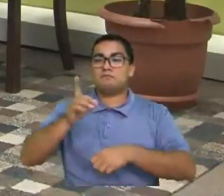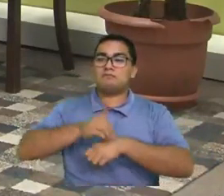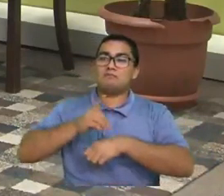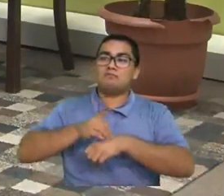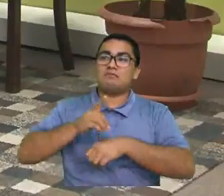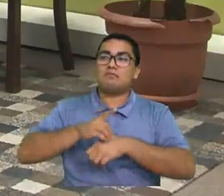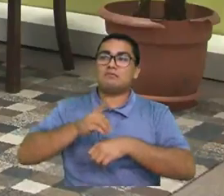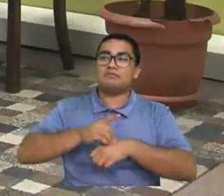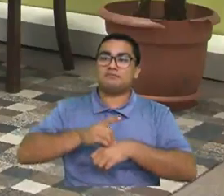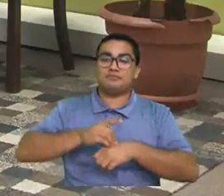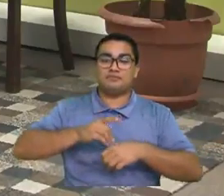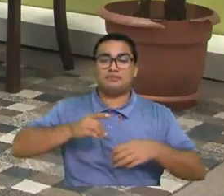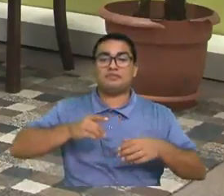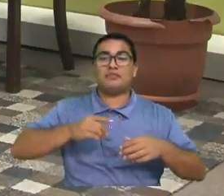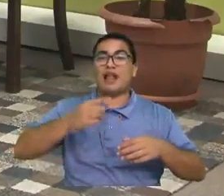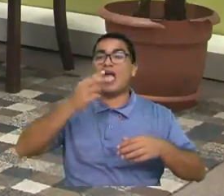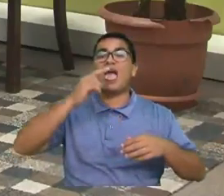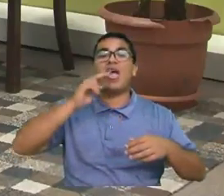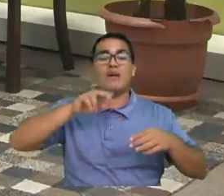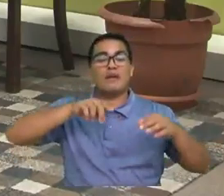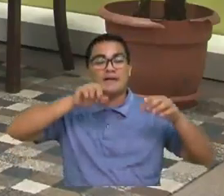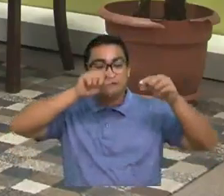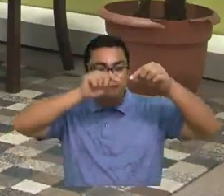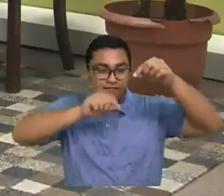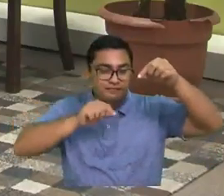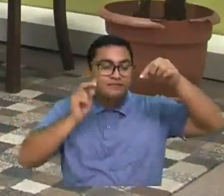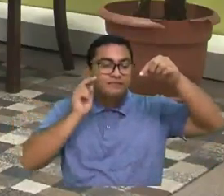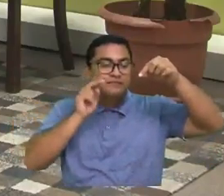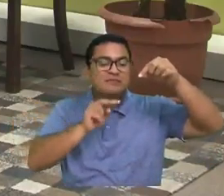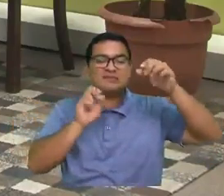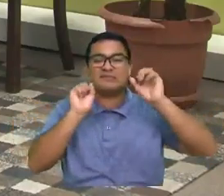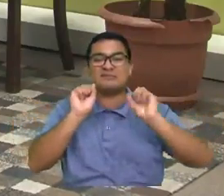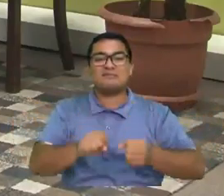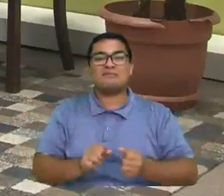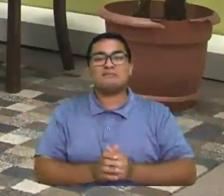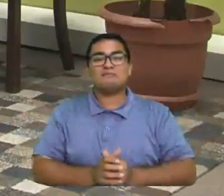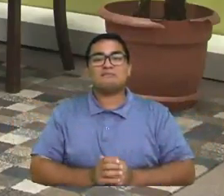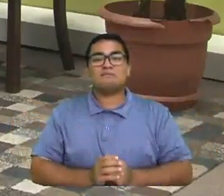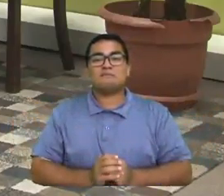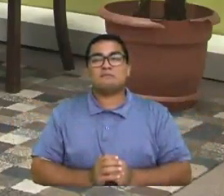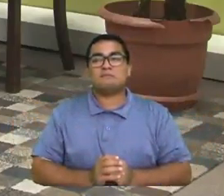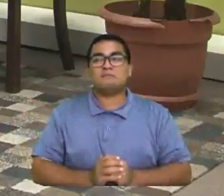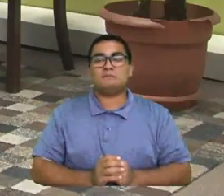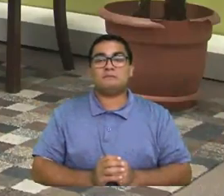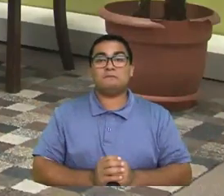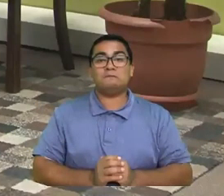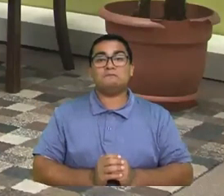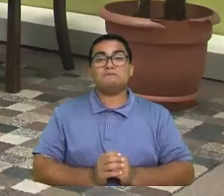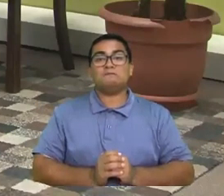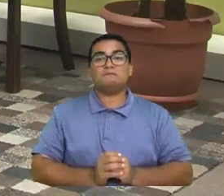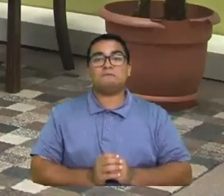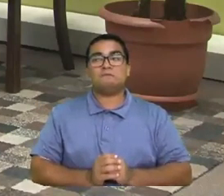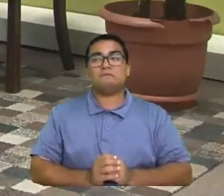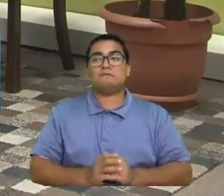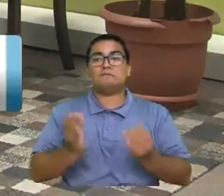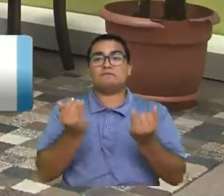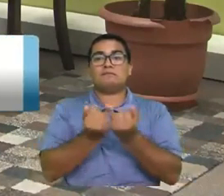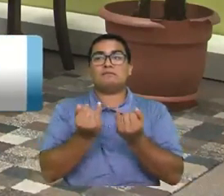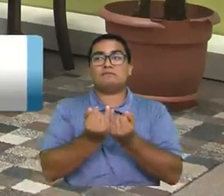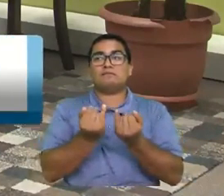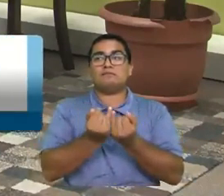lengua, bajas la lengua, con tu lamparita vos revisás y podés ver. Estamos hablando de las amígdalas, ¿verdad? Porque también tenemos lo que